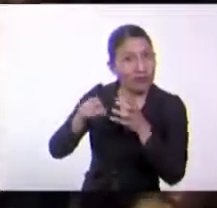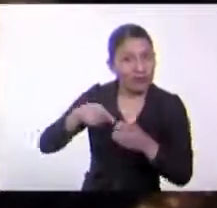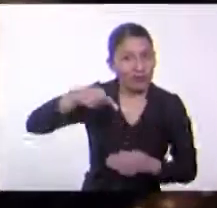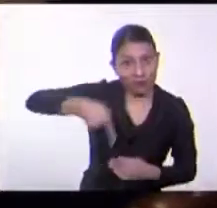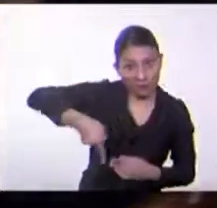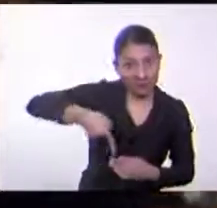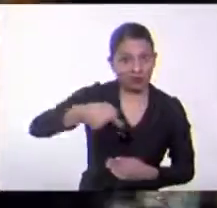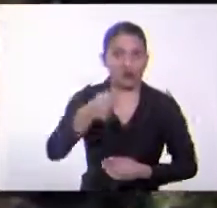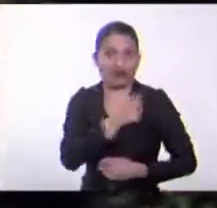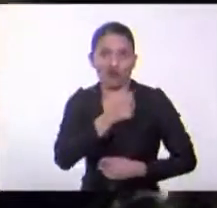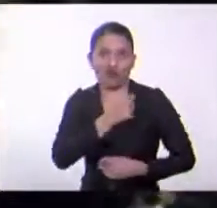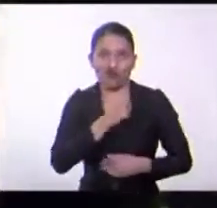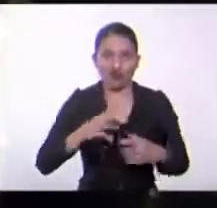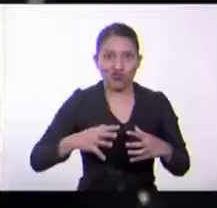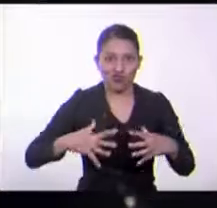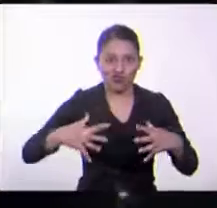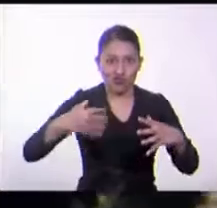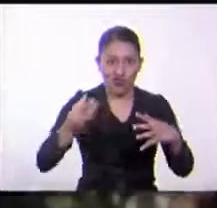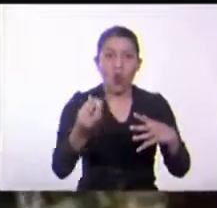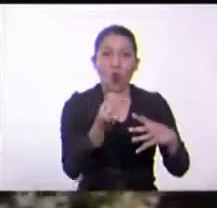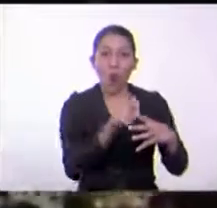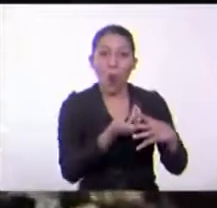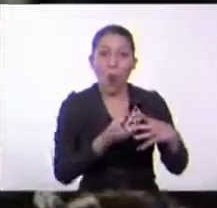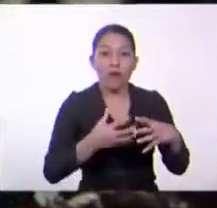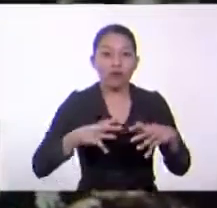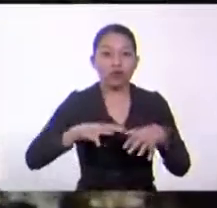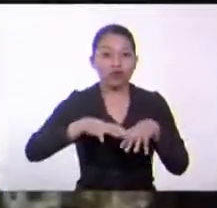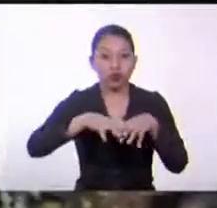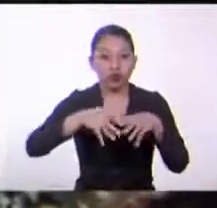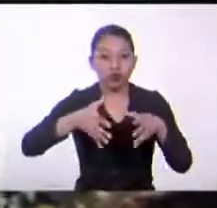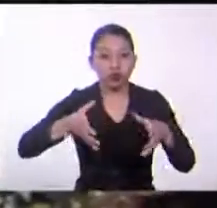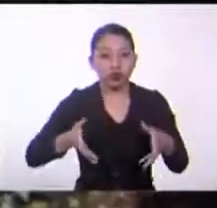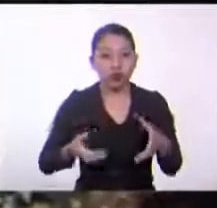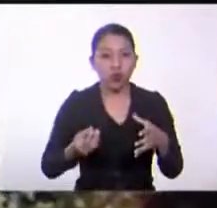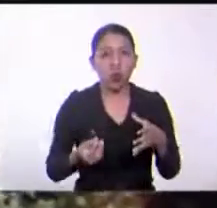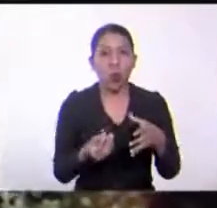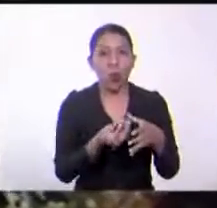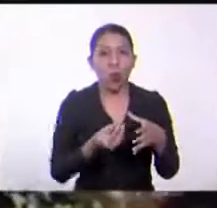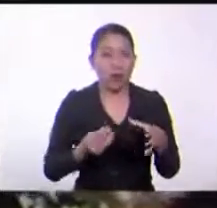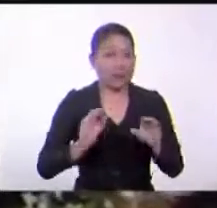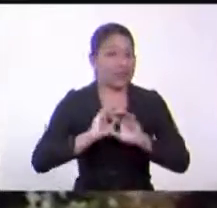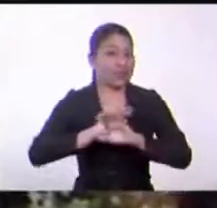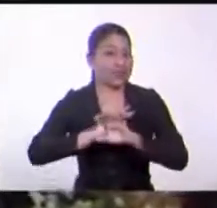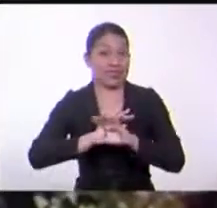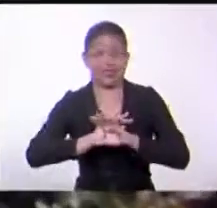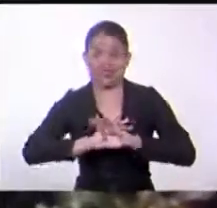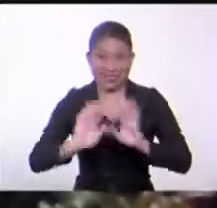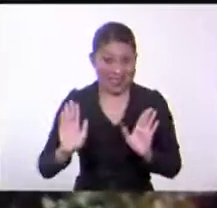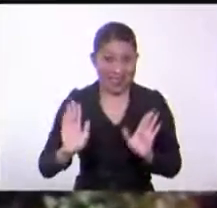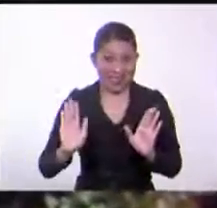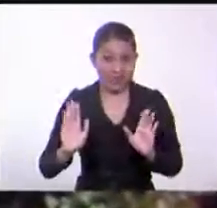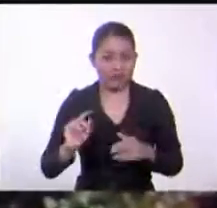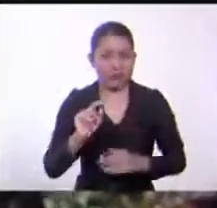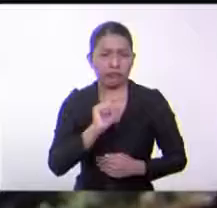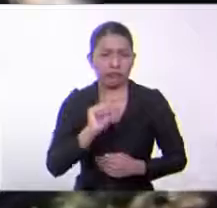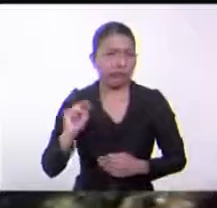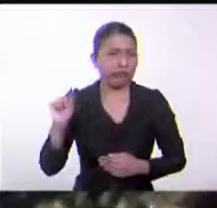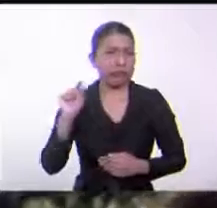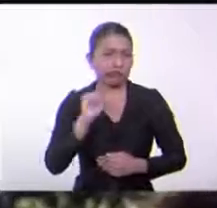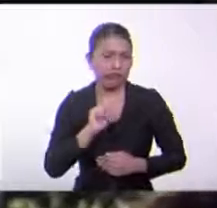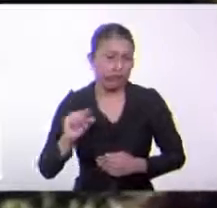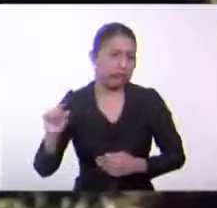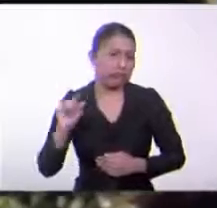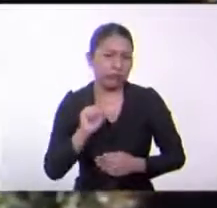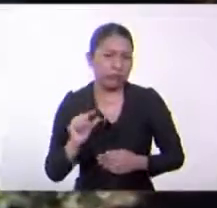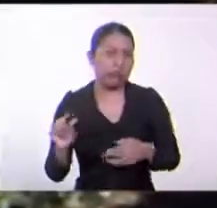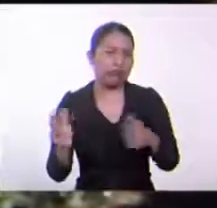es el macho quien los cría dentro de su saco. Al final de algunas semanas, dependiendo de